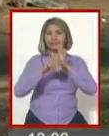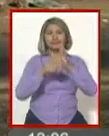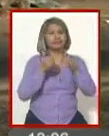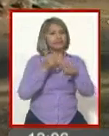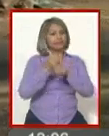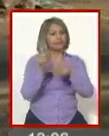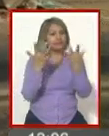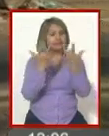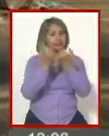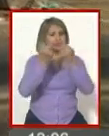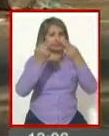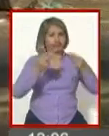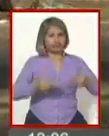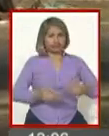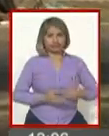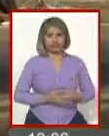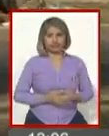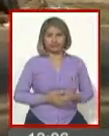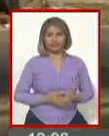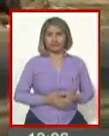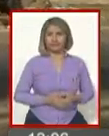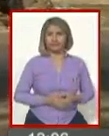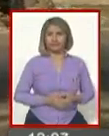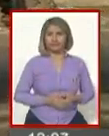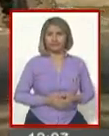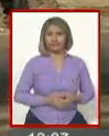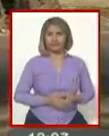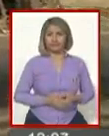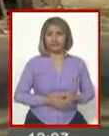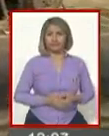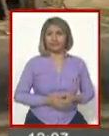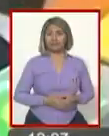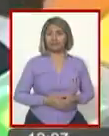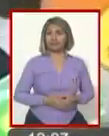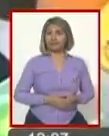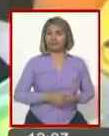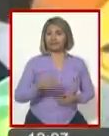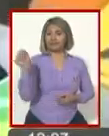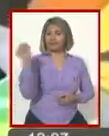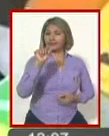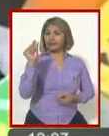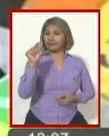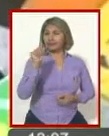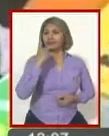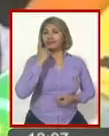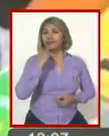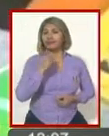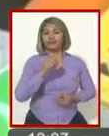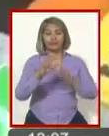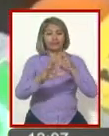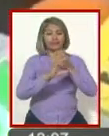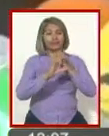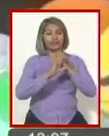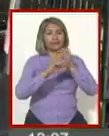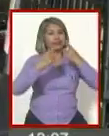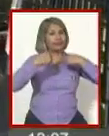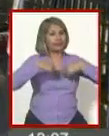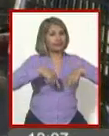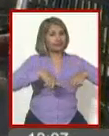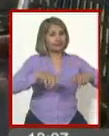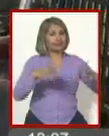luego de protagonizar este accidente. Estructura de Ingenio Rosero, El Naranjal, un camión que circulaba en este